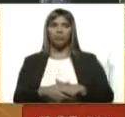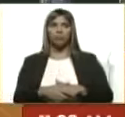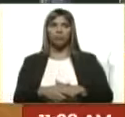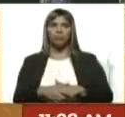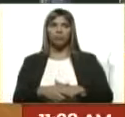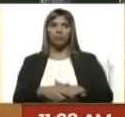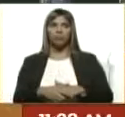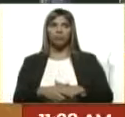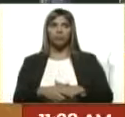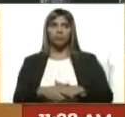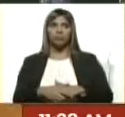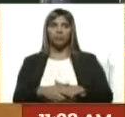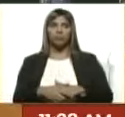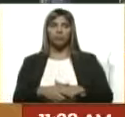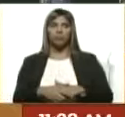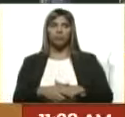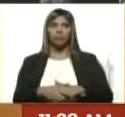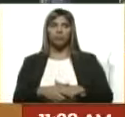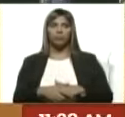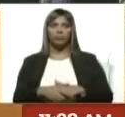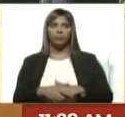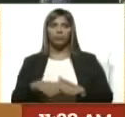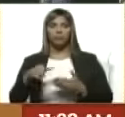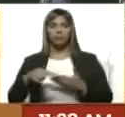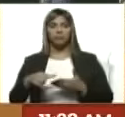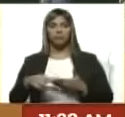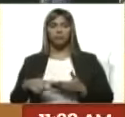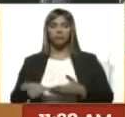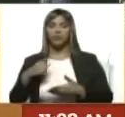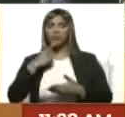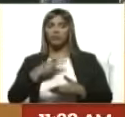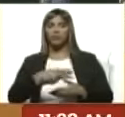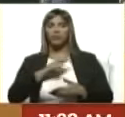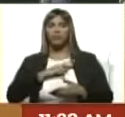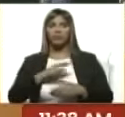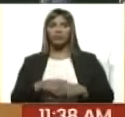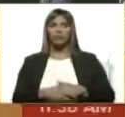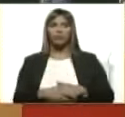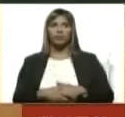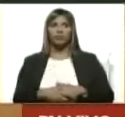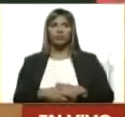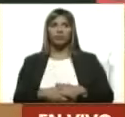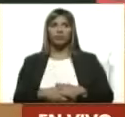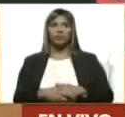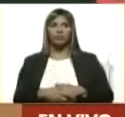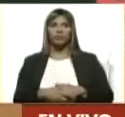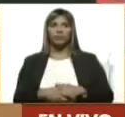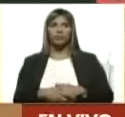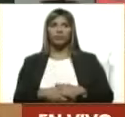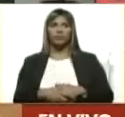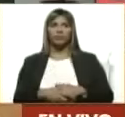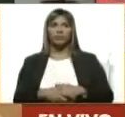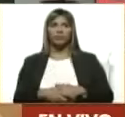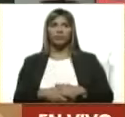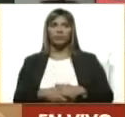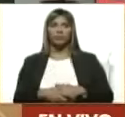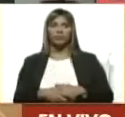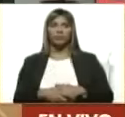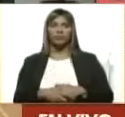tinta, ¿cómo se llama esta? Del sello. Y con esto lo ponían en el